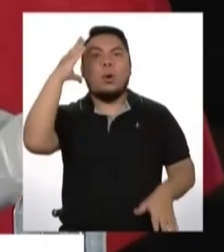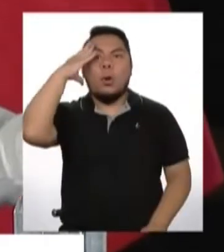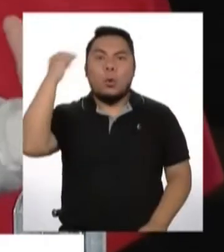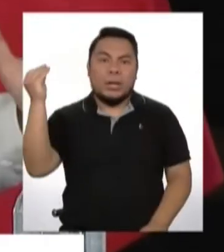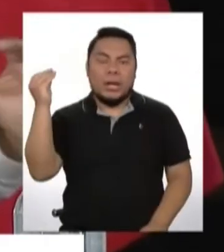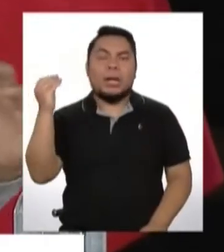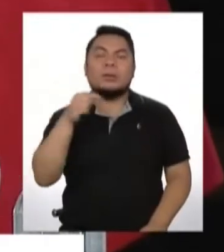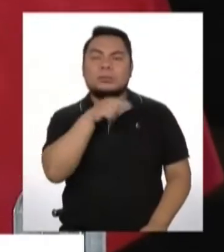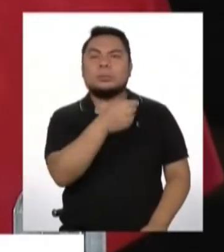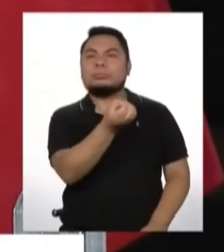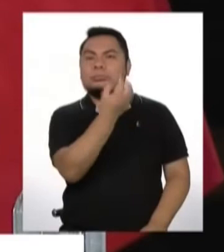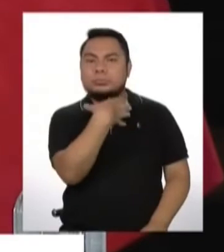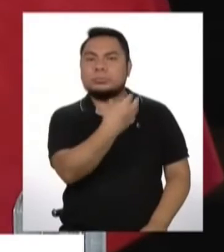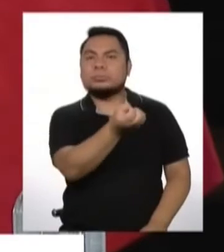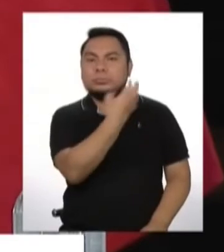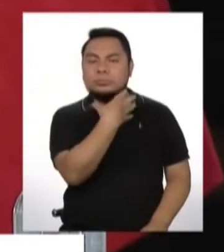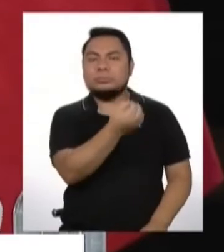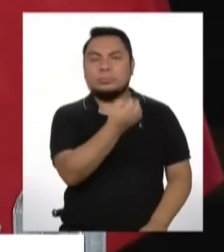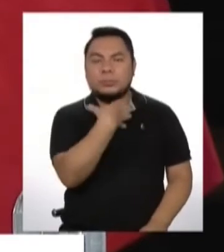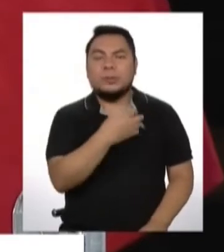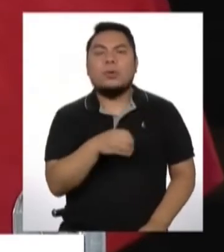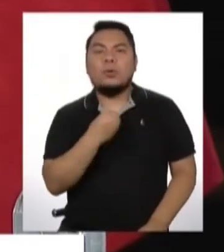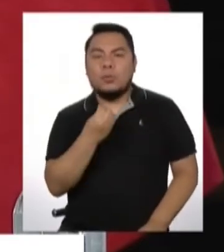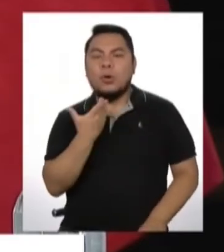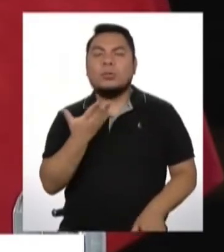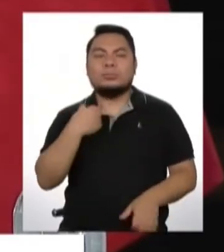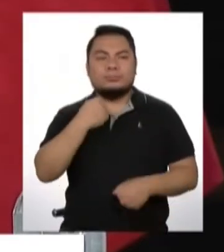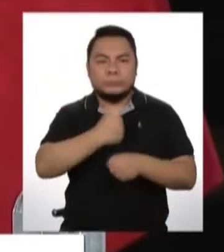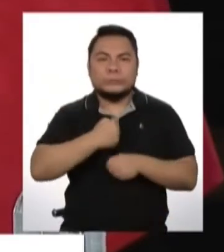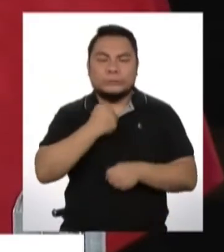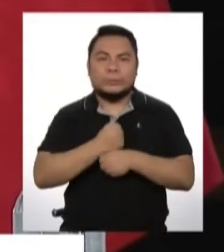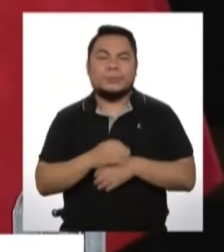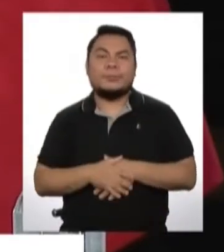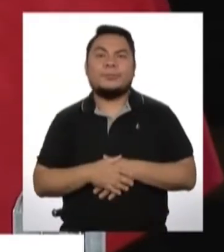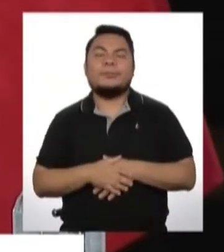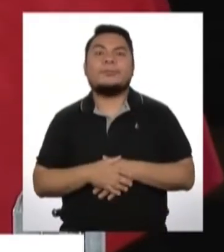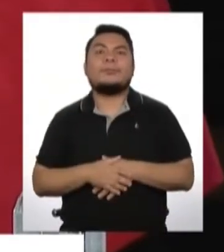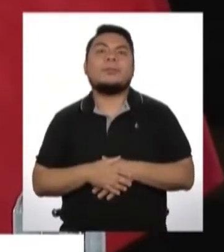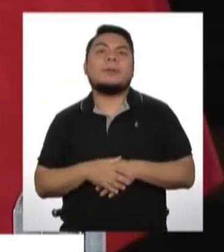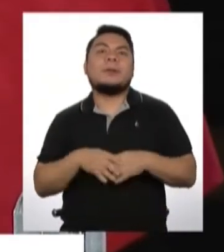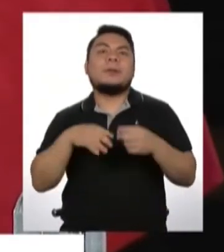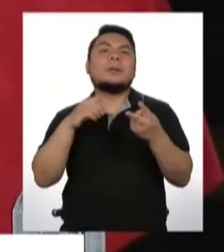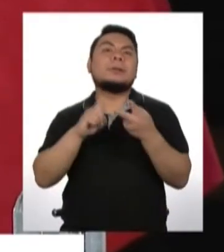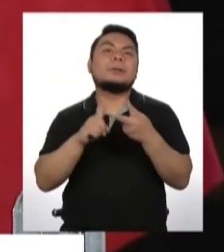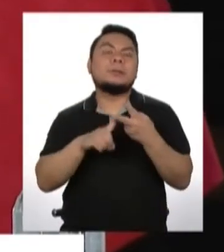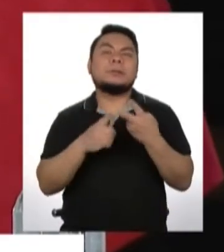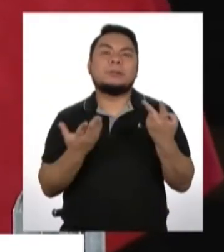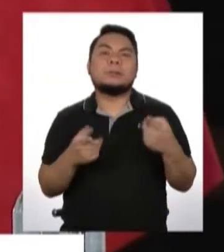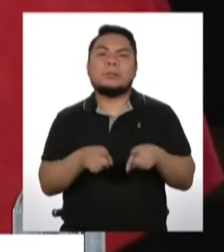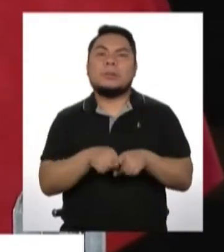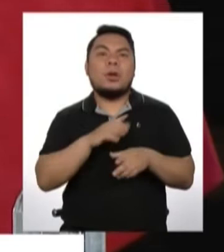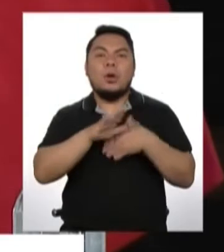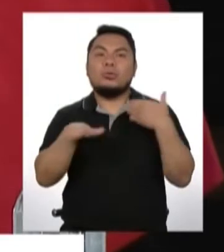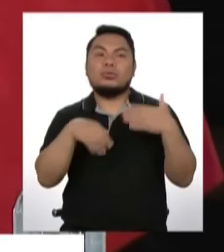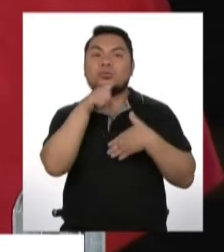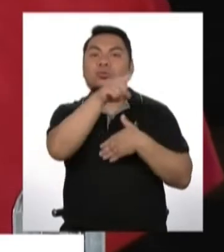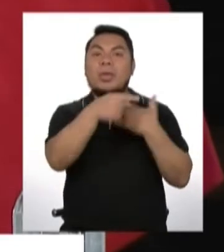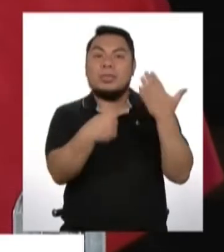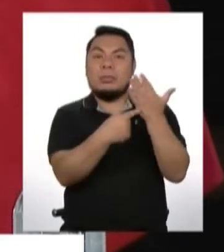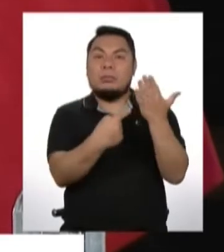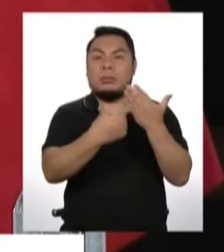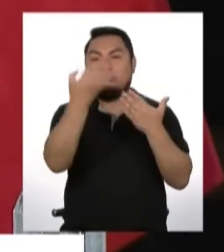tomar como referencia en función de las proyecciones que estamos haciendo. Y 2, también en toda su tecnología,